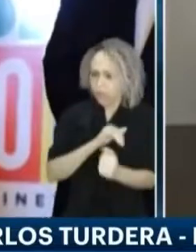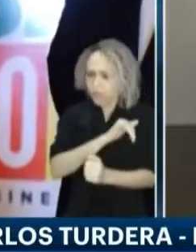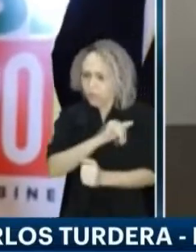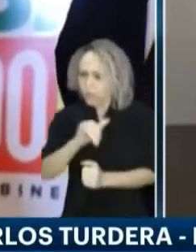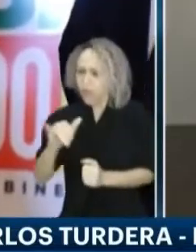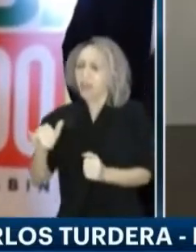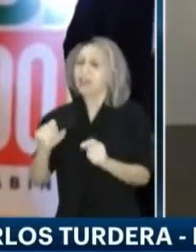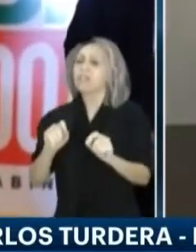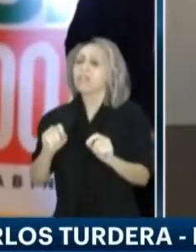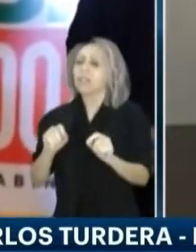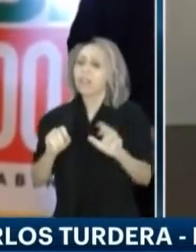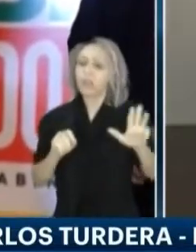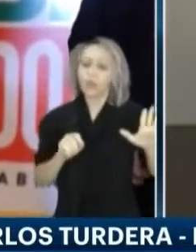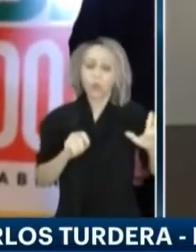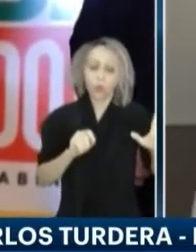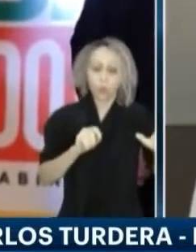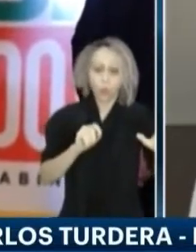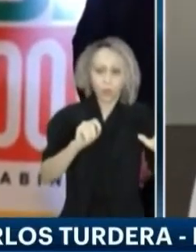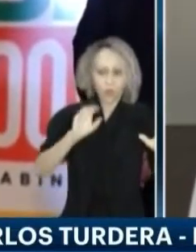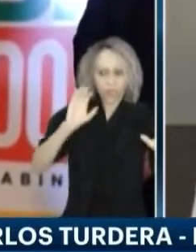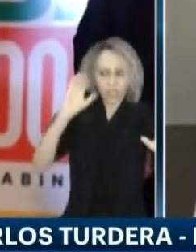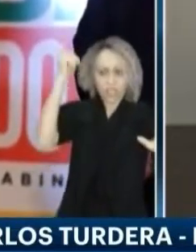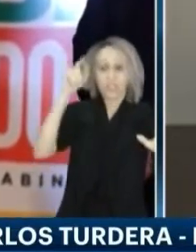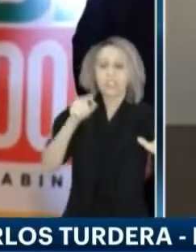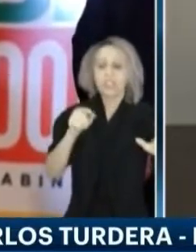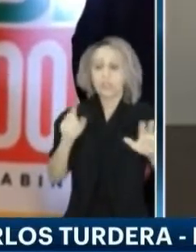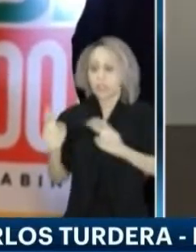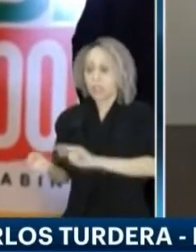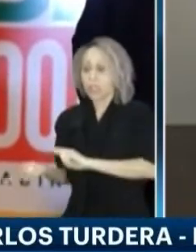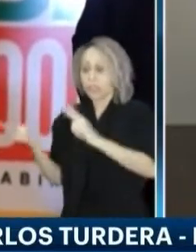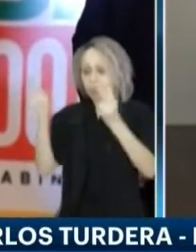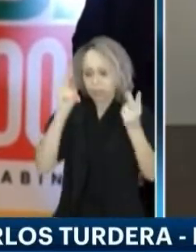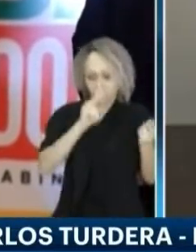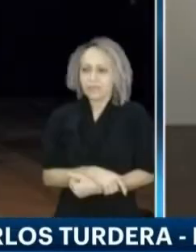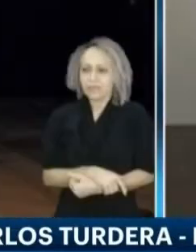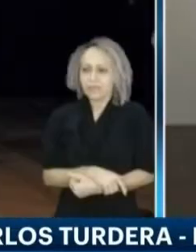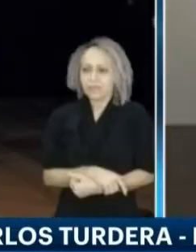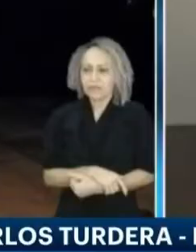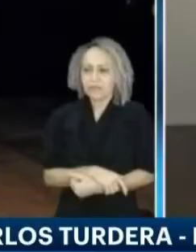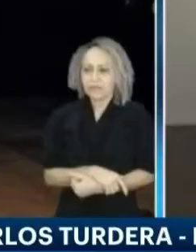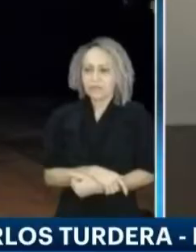ministerios considerados claves, como por ejemplo desarrollo social, que era